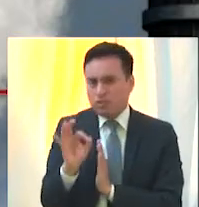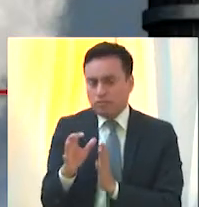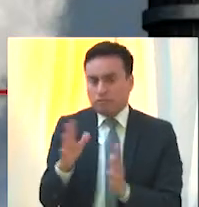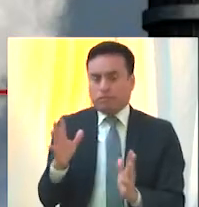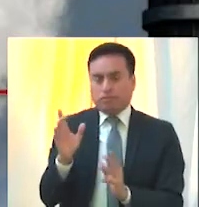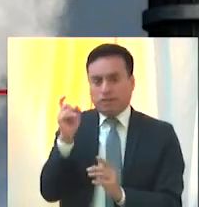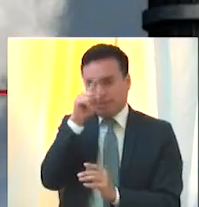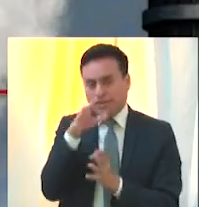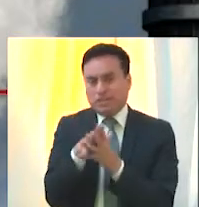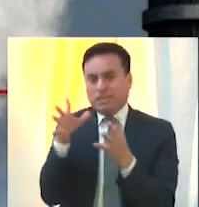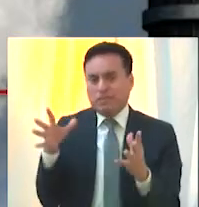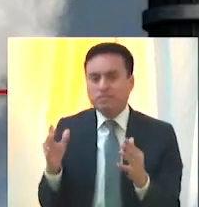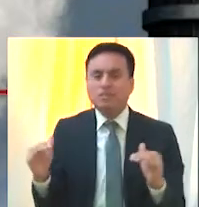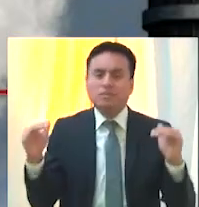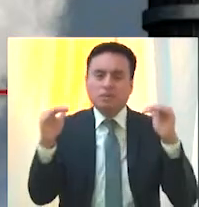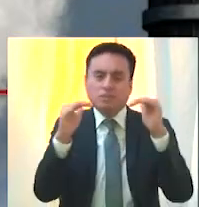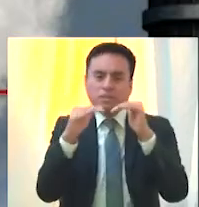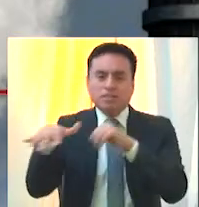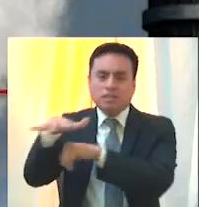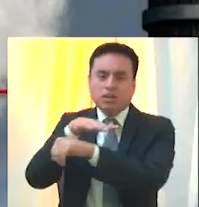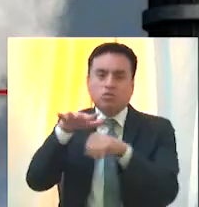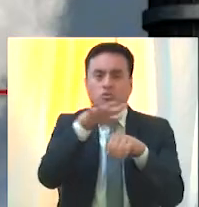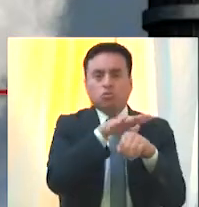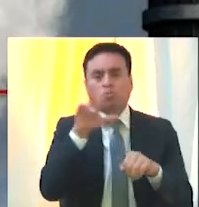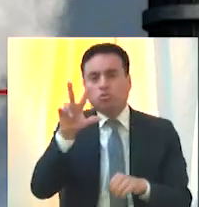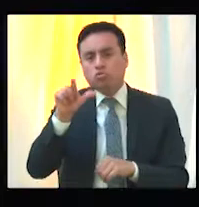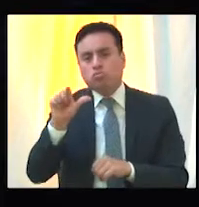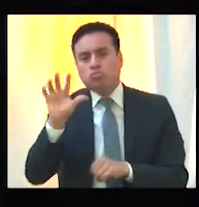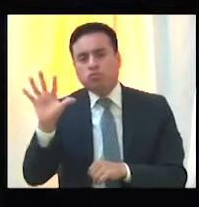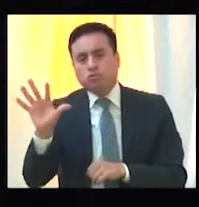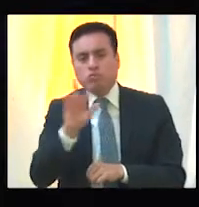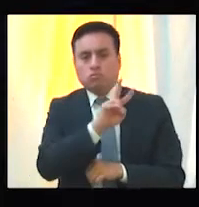30%, que sería el análogo del escenario 8.5.